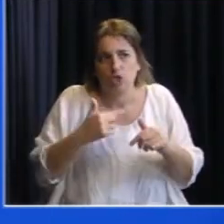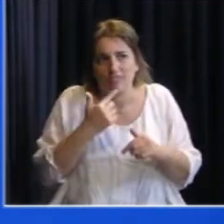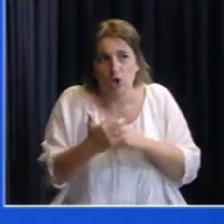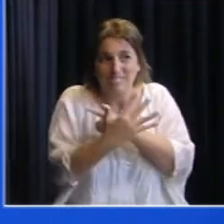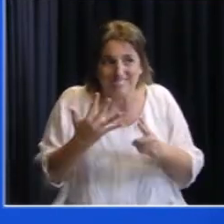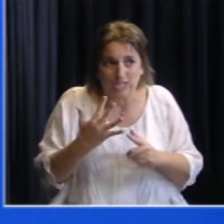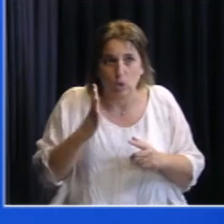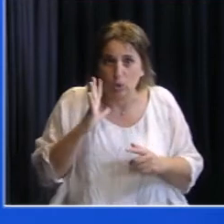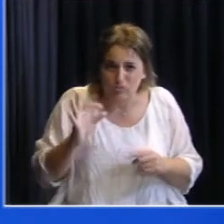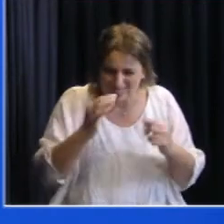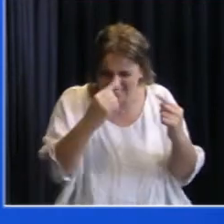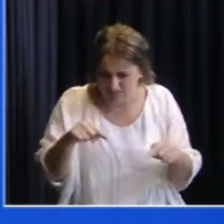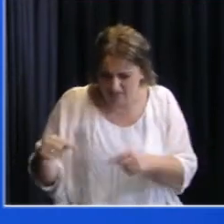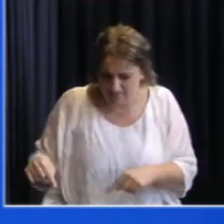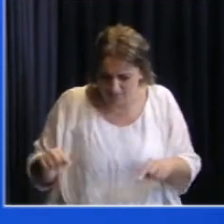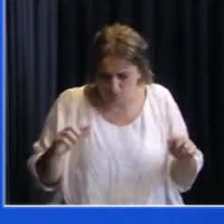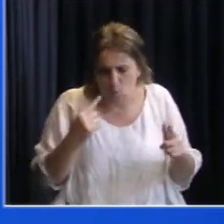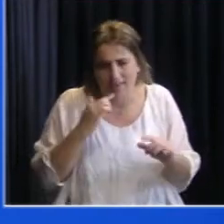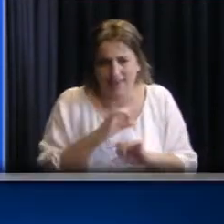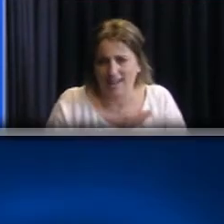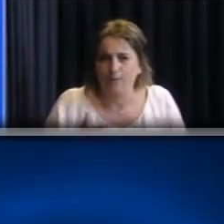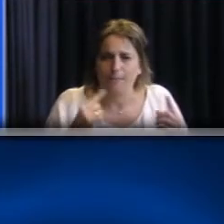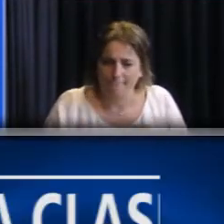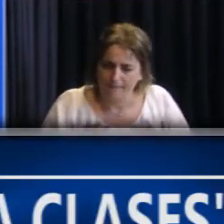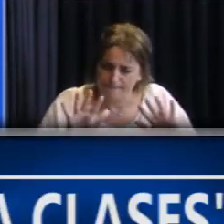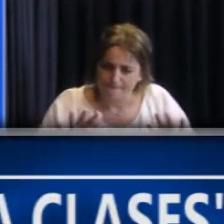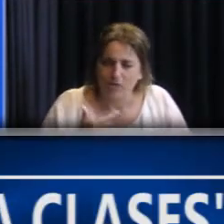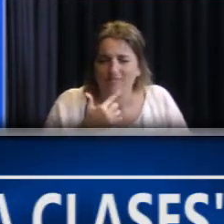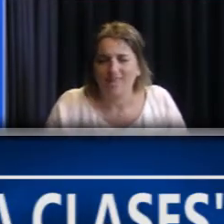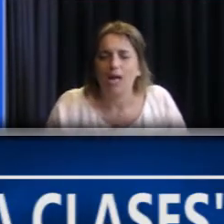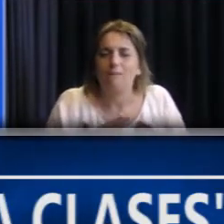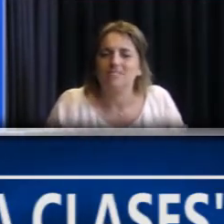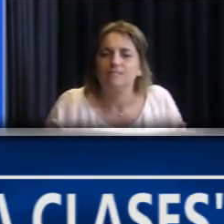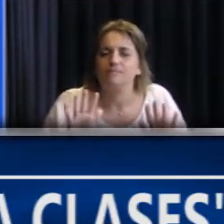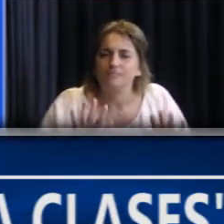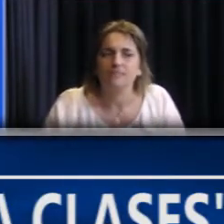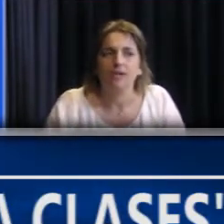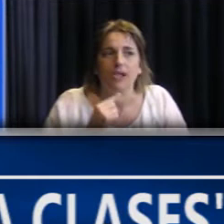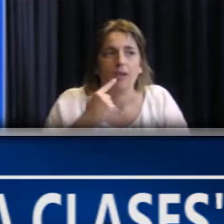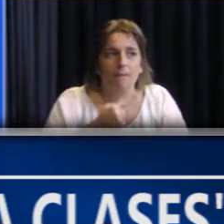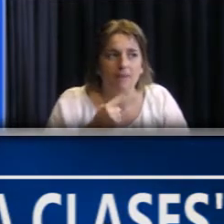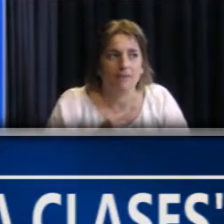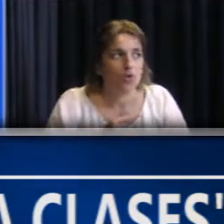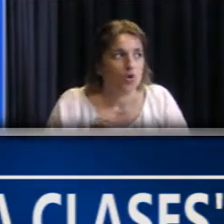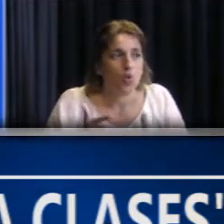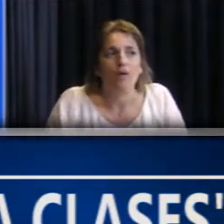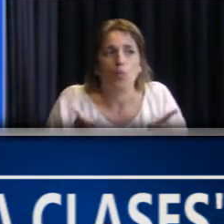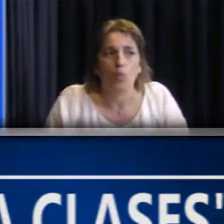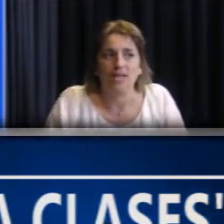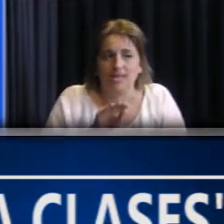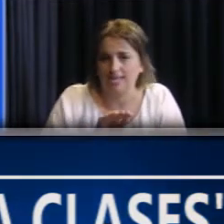los cinco escenarios no va a quedar nada claro por eso quizá al principio decirle primero no se reanudan las clases